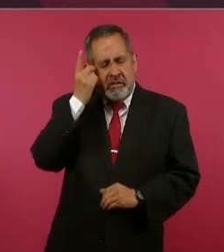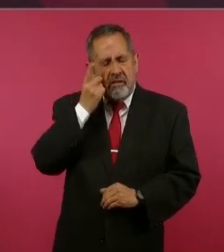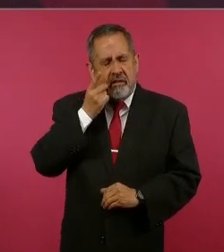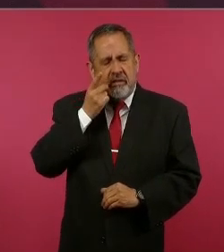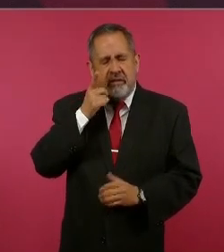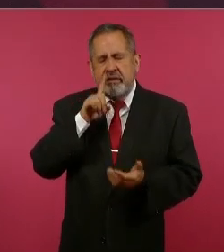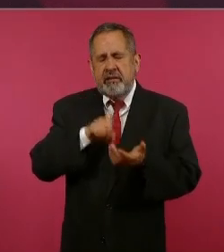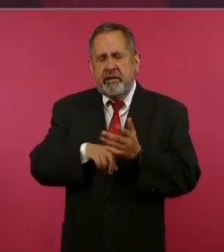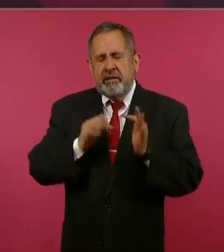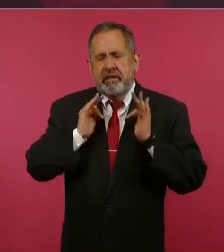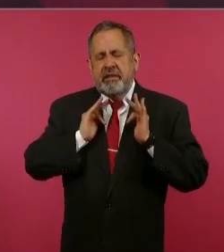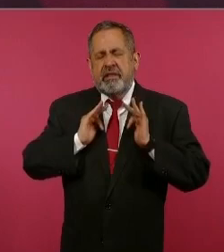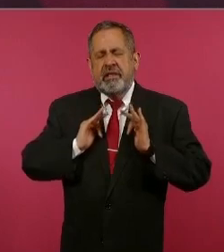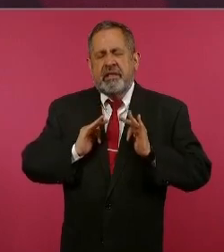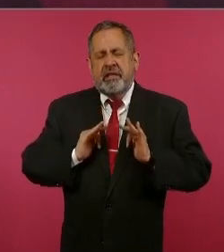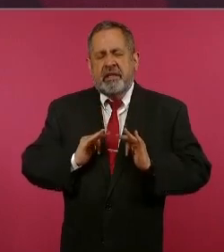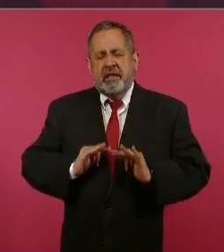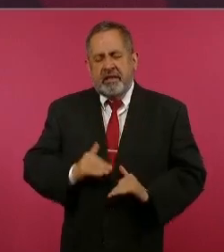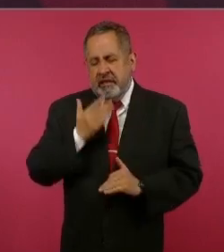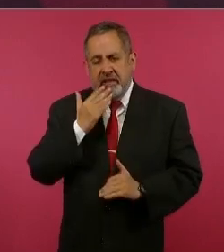tranquilo,